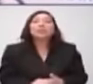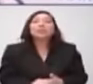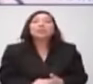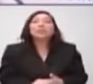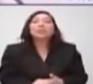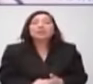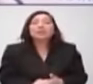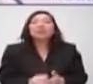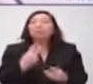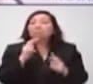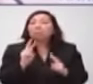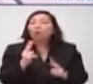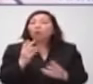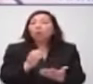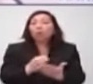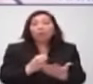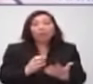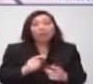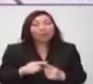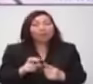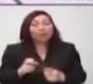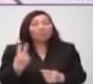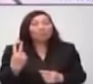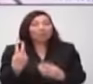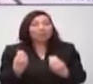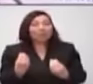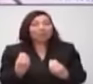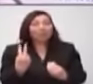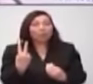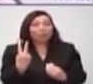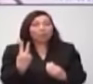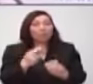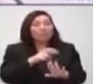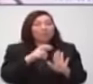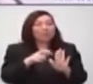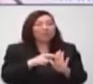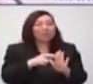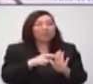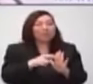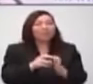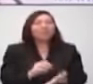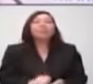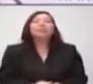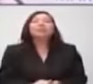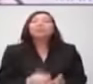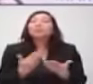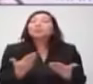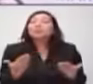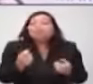28 de julio fue observado por Contraloría y por la Defensoría porque aparentemente habían dos proyectos. Y además, señor presidente, hay